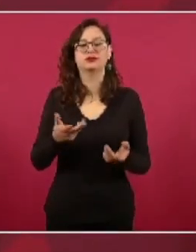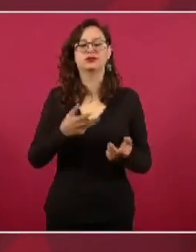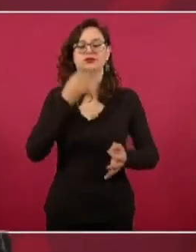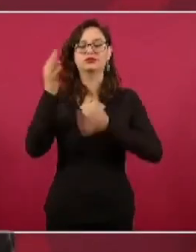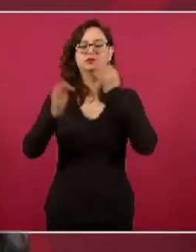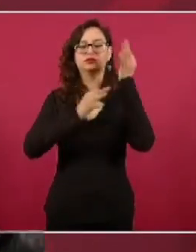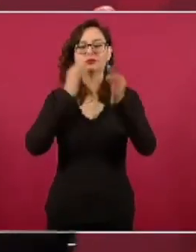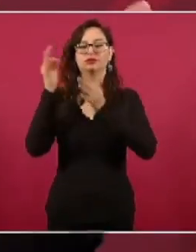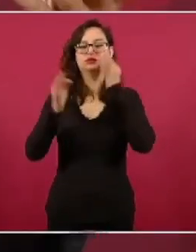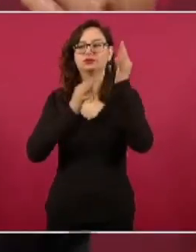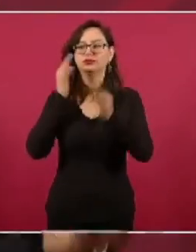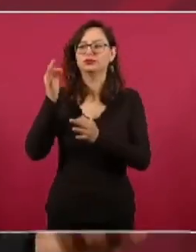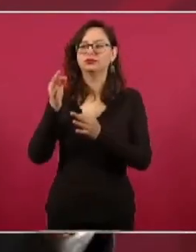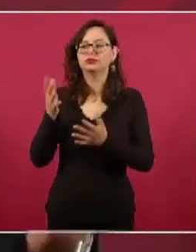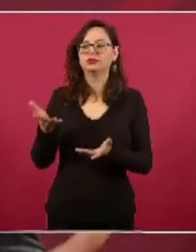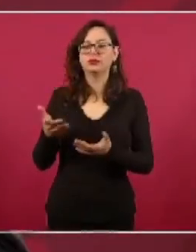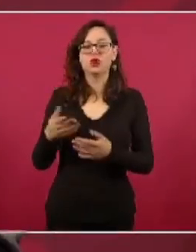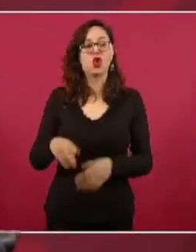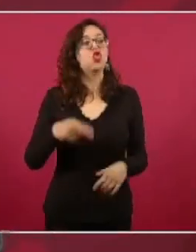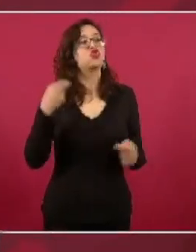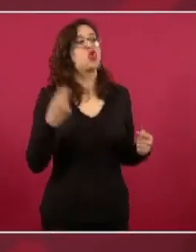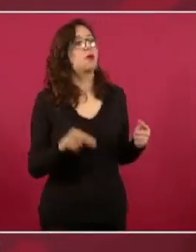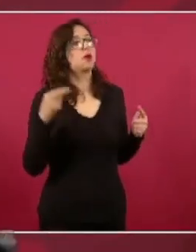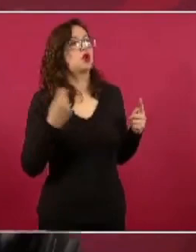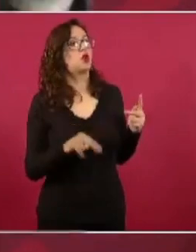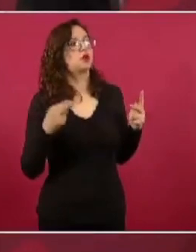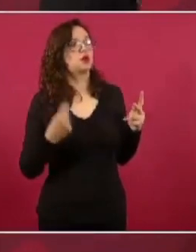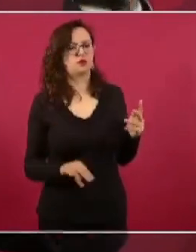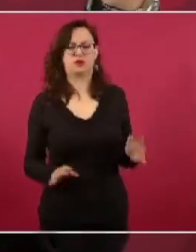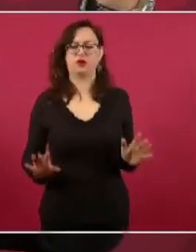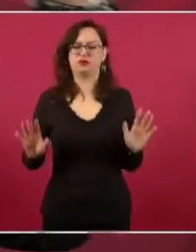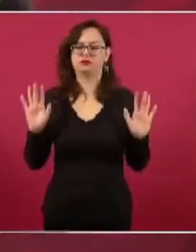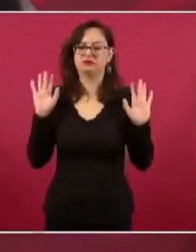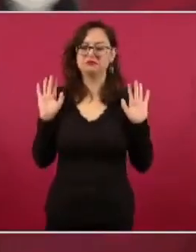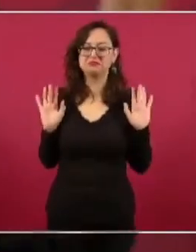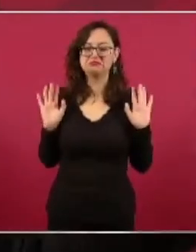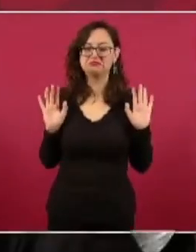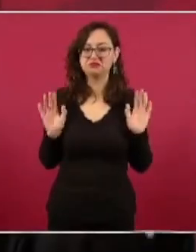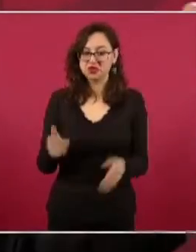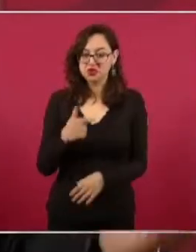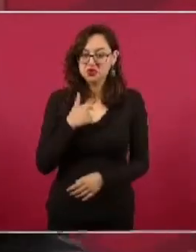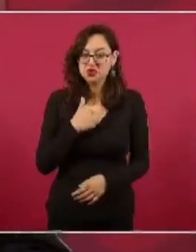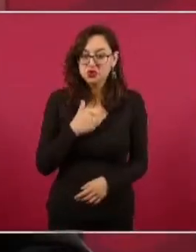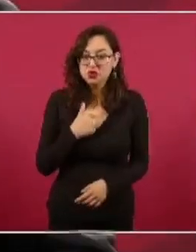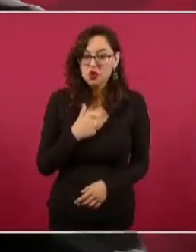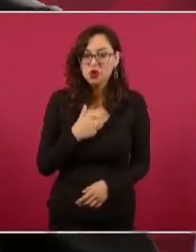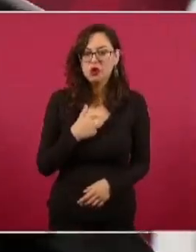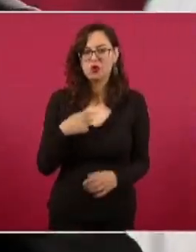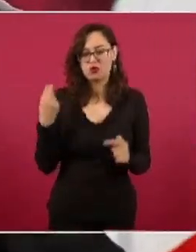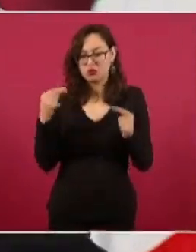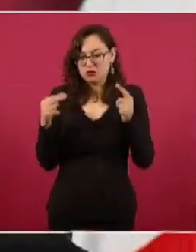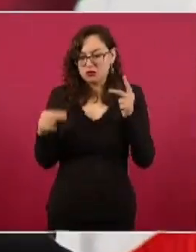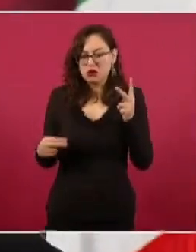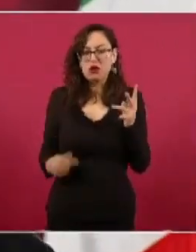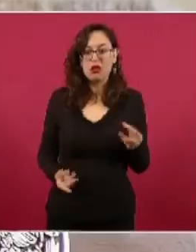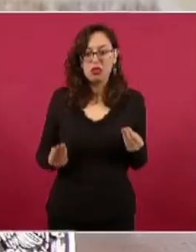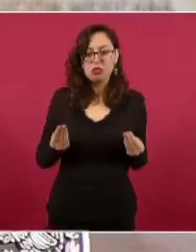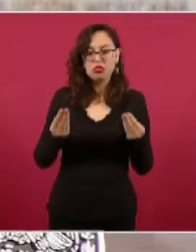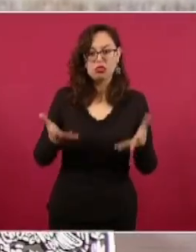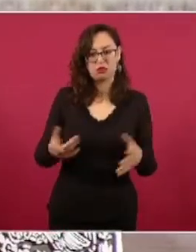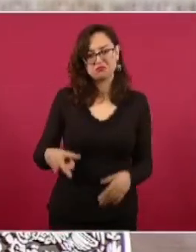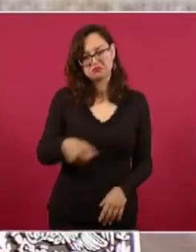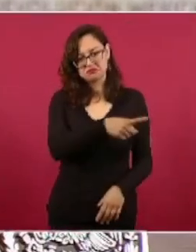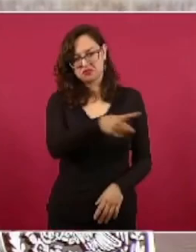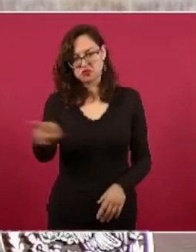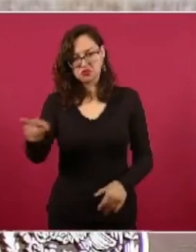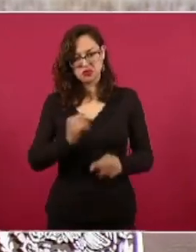Y me van a decir ustedes, a ver, nombres, nombres, nombres. No, no voy a estar yo haciendo el trabajo. O sea,